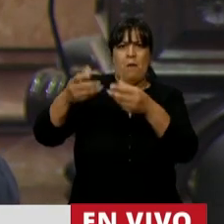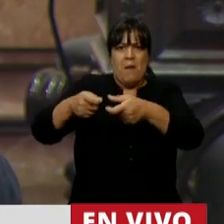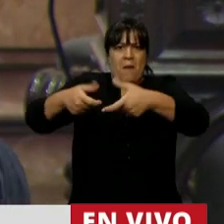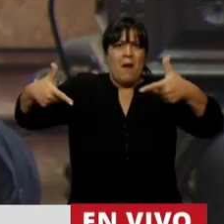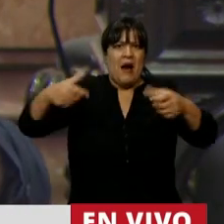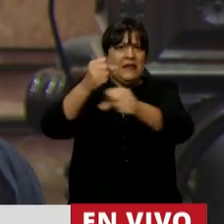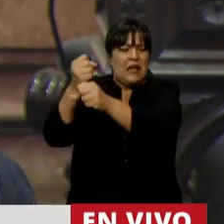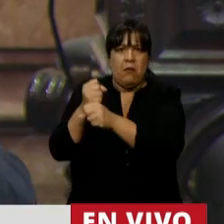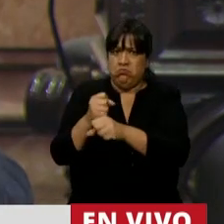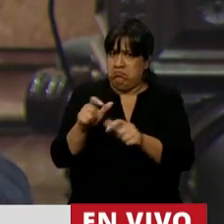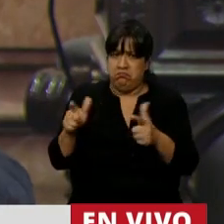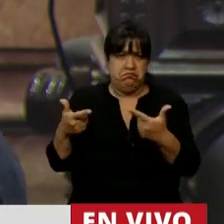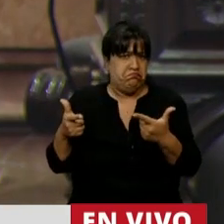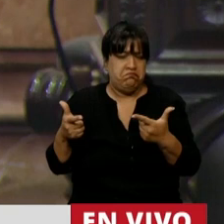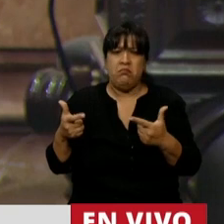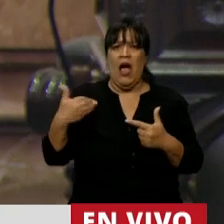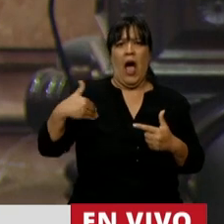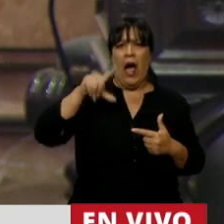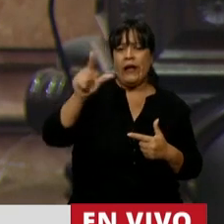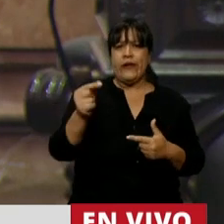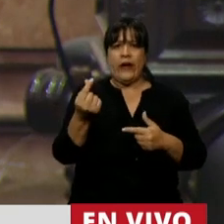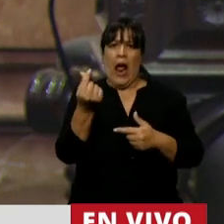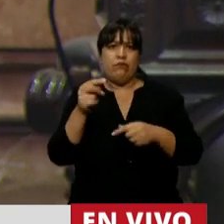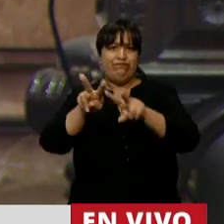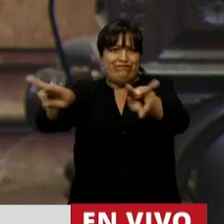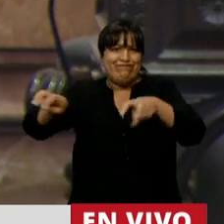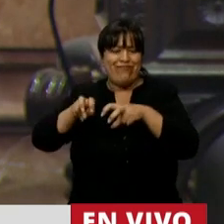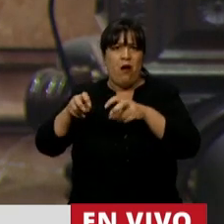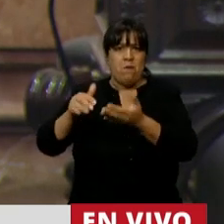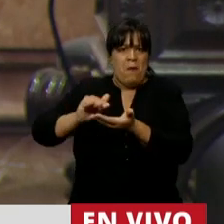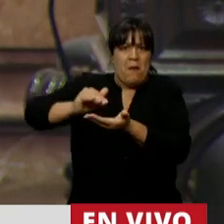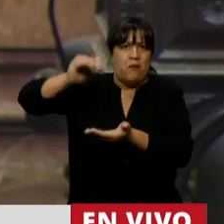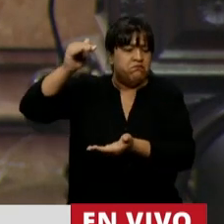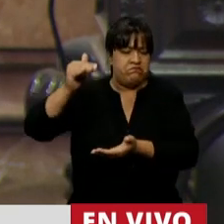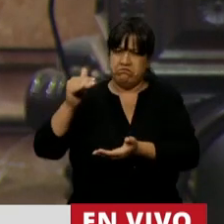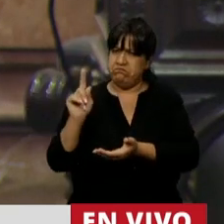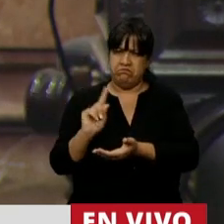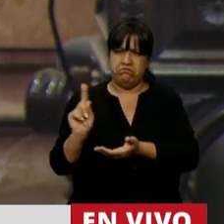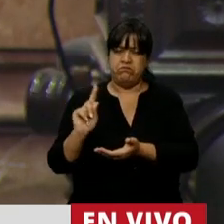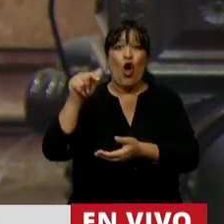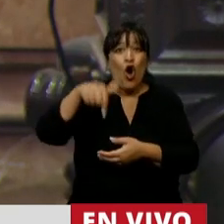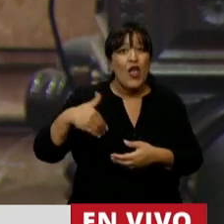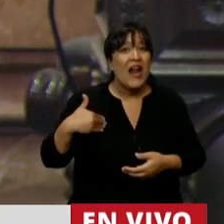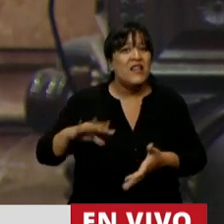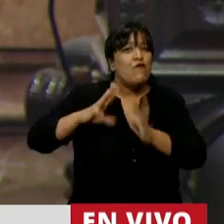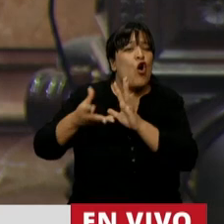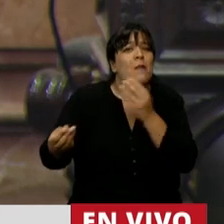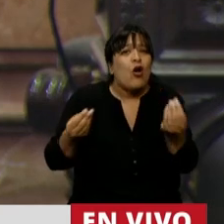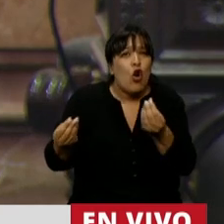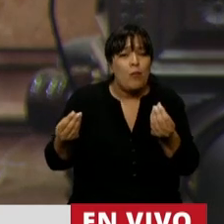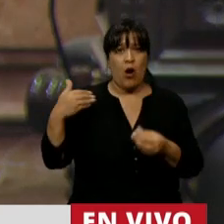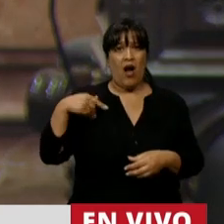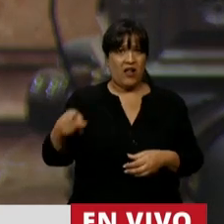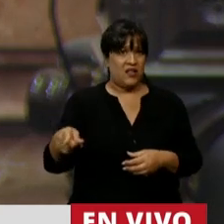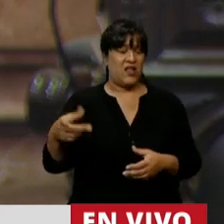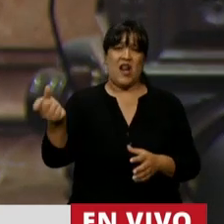empleo, no es una Argentina de más recaudación. La Argentina que hoy tenemos es una Argentina que